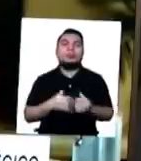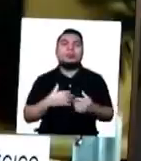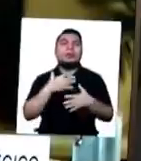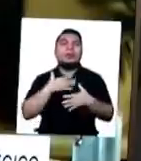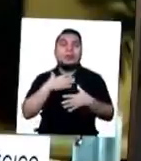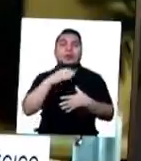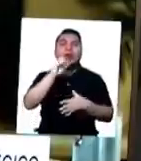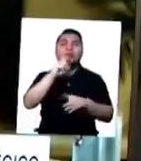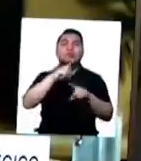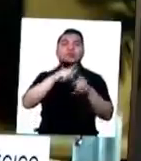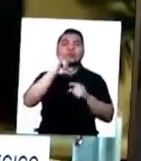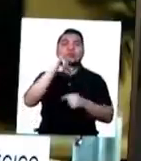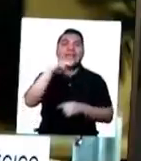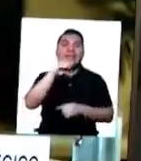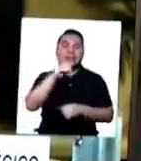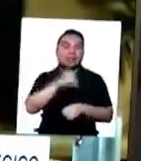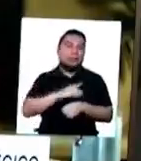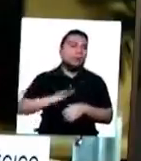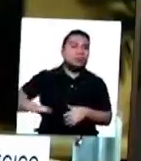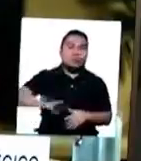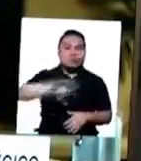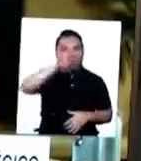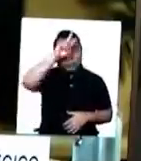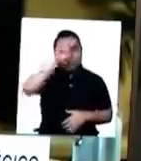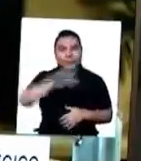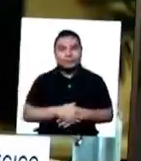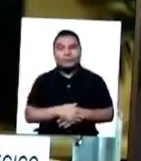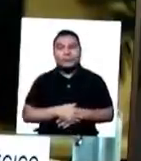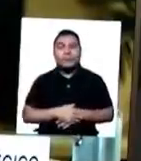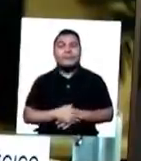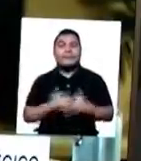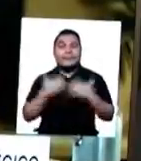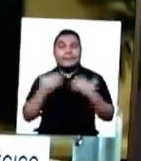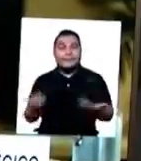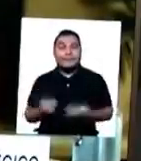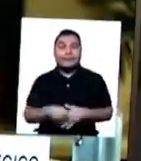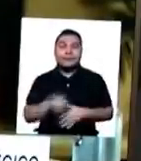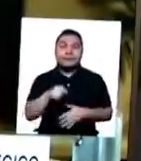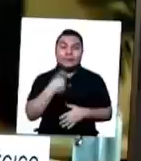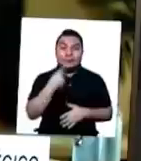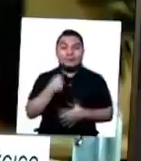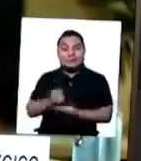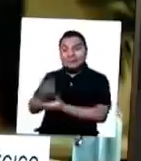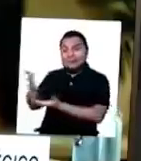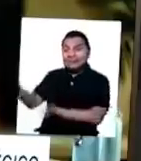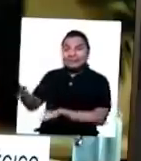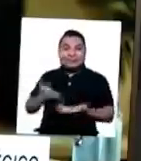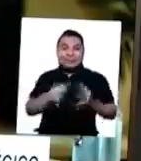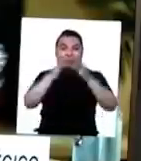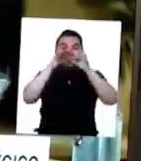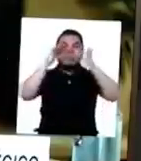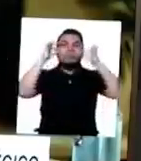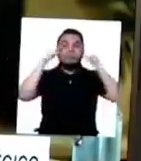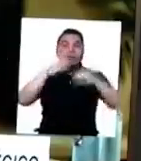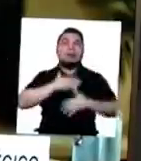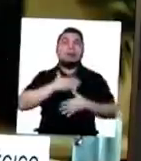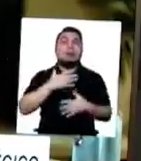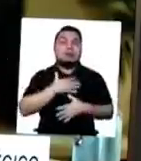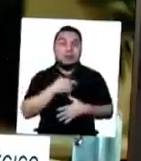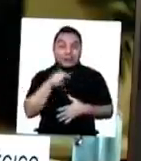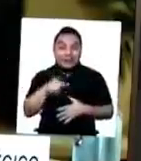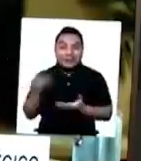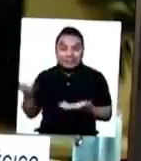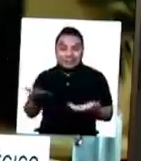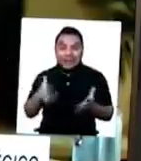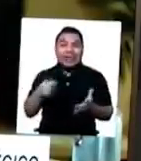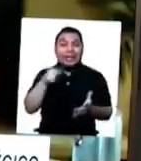la historia de la República. La desgracia económica es consecuencia de la incapacidad de este gobierno, del presidente y